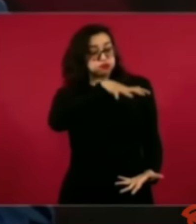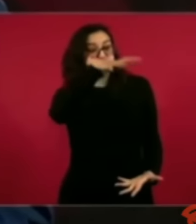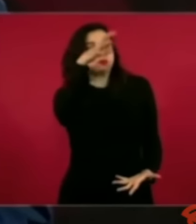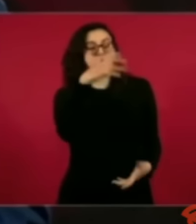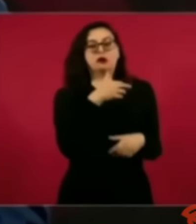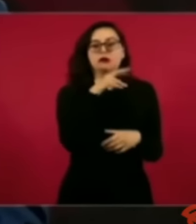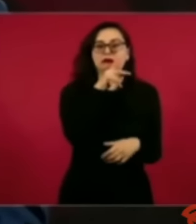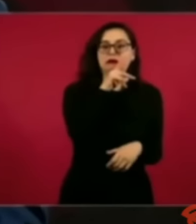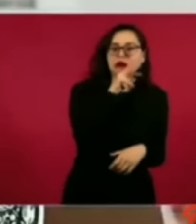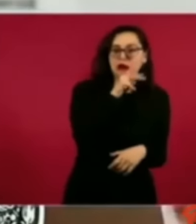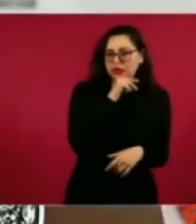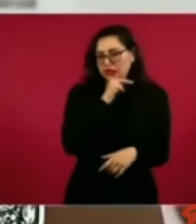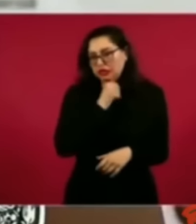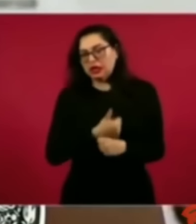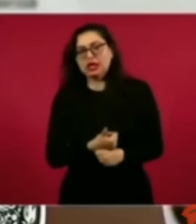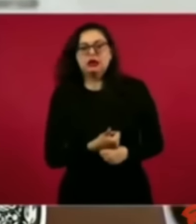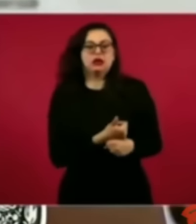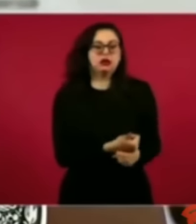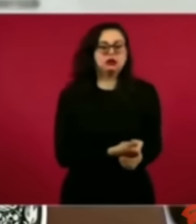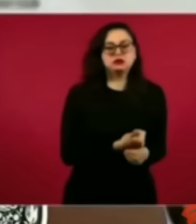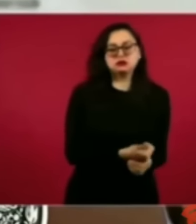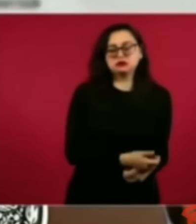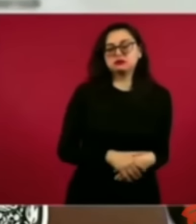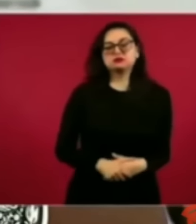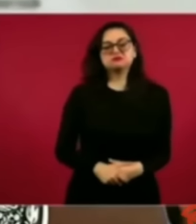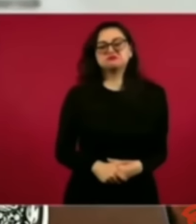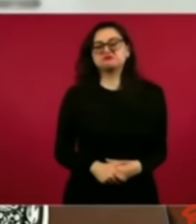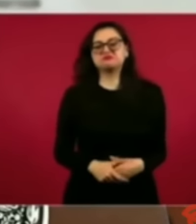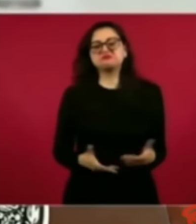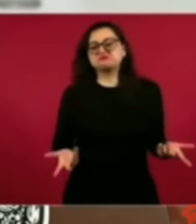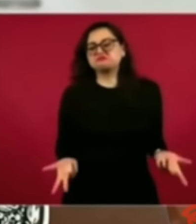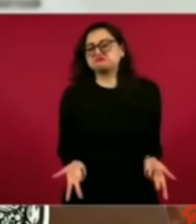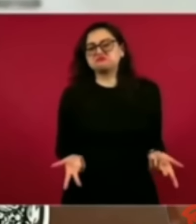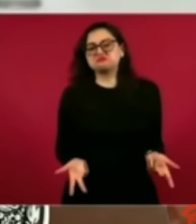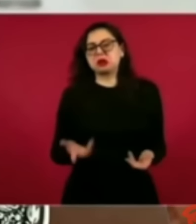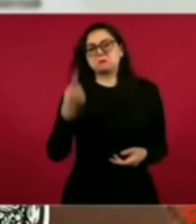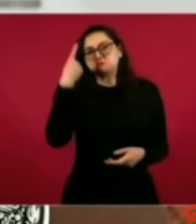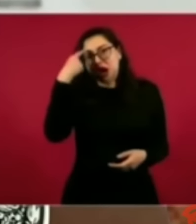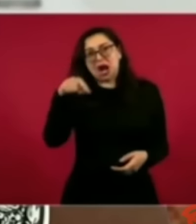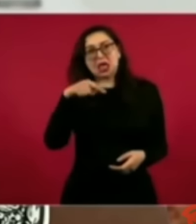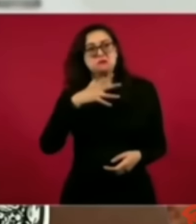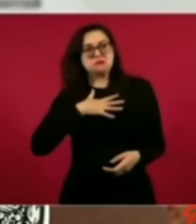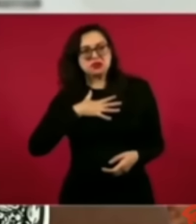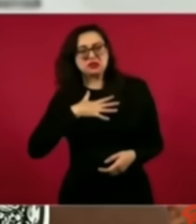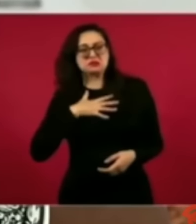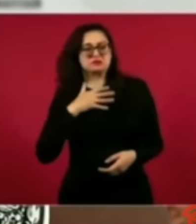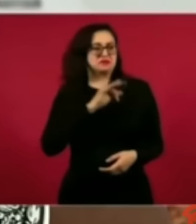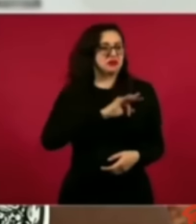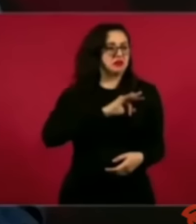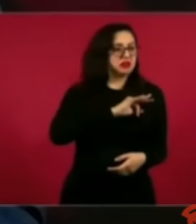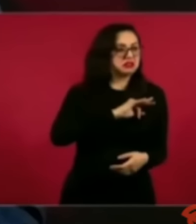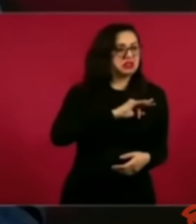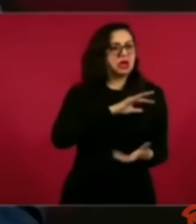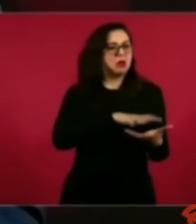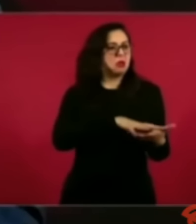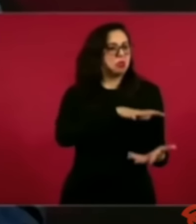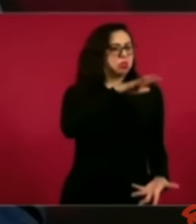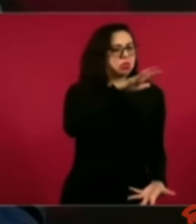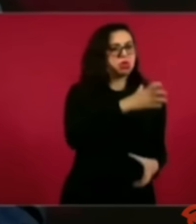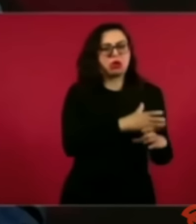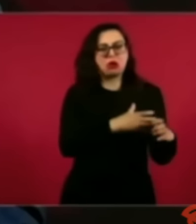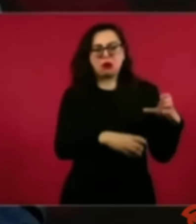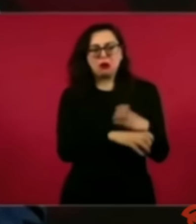Y la felicidad no es acumular títulos, fama,